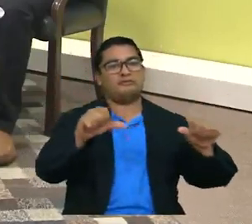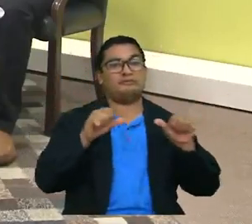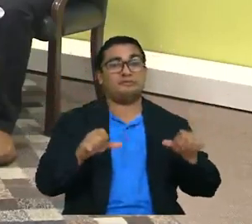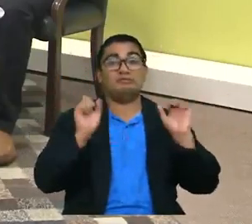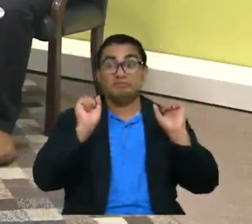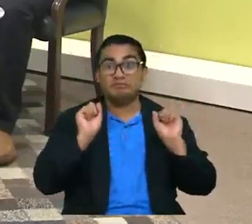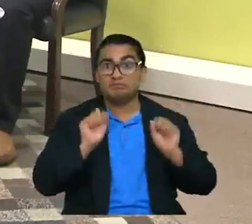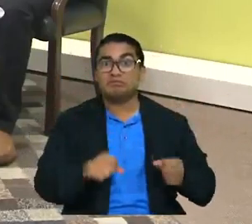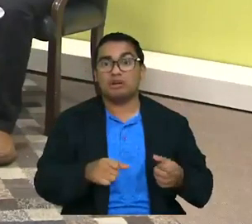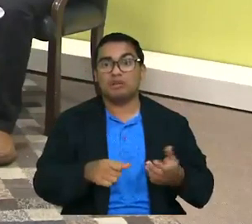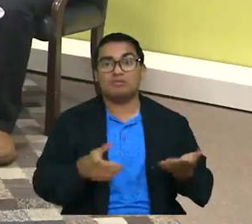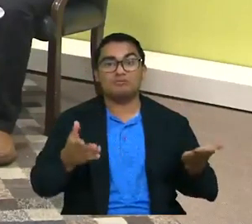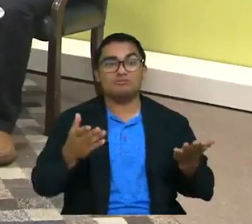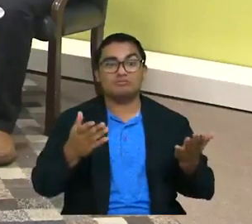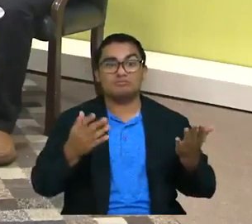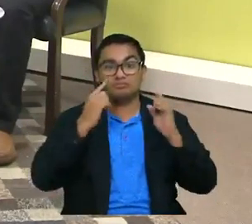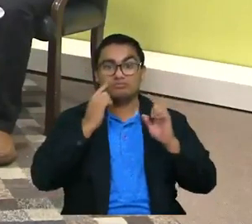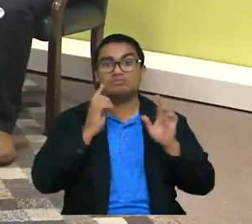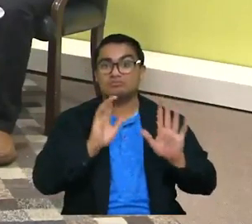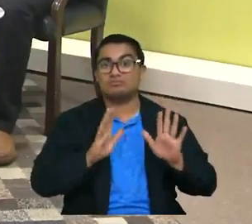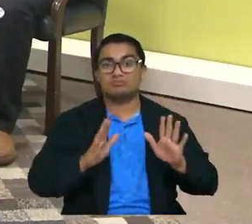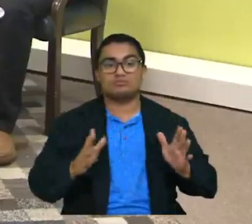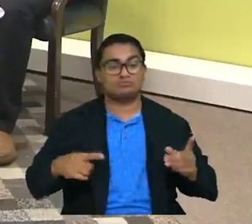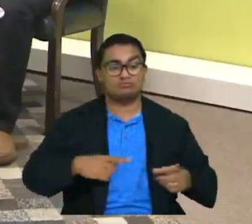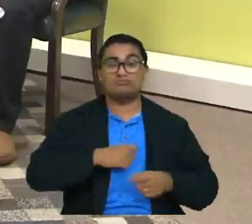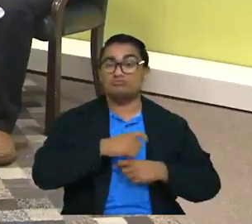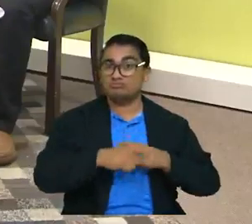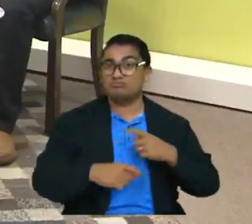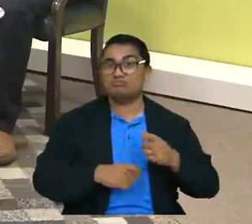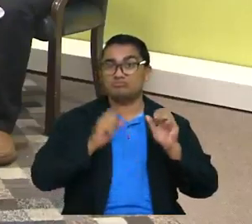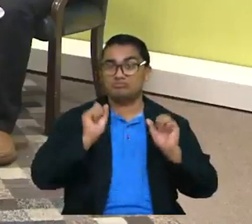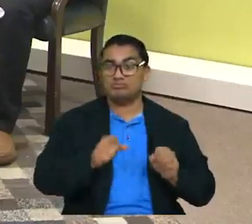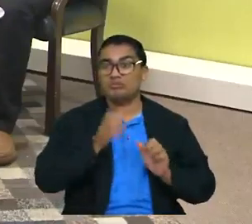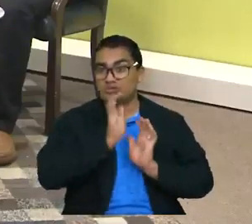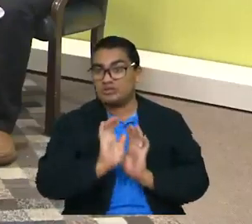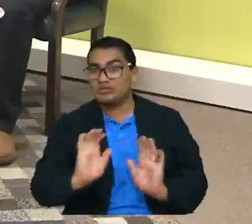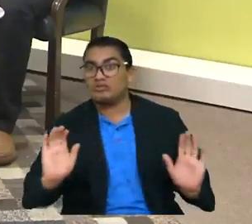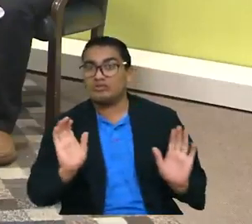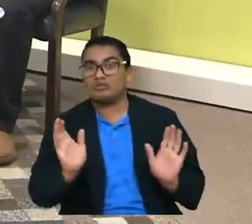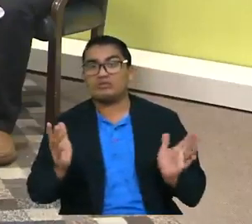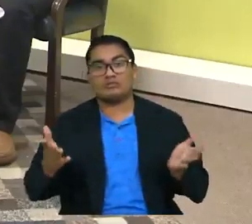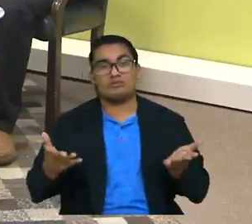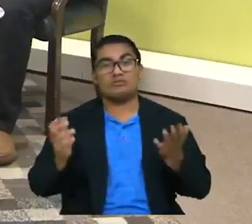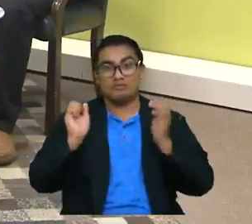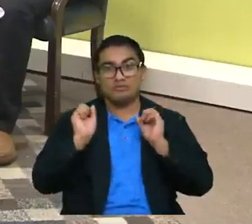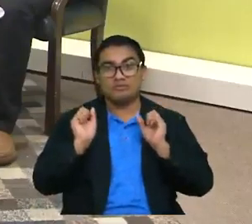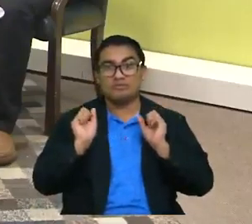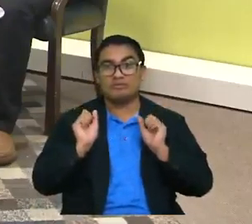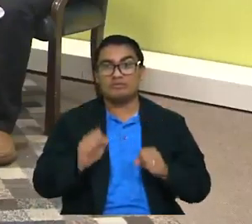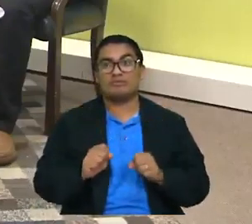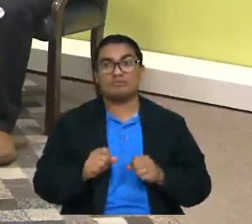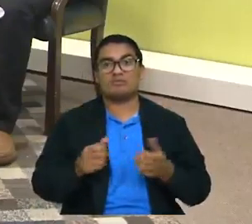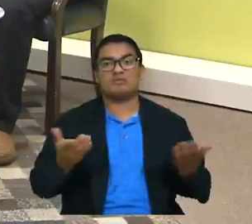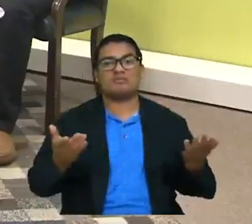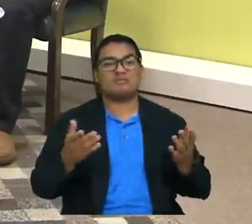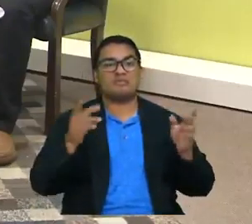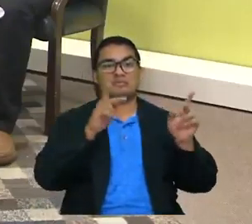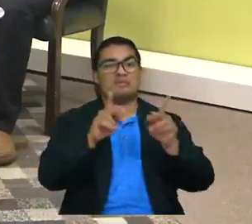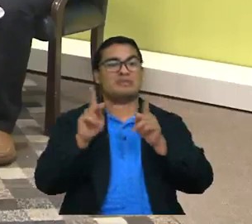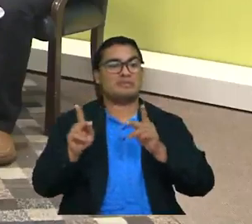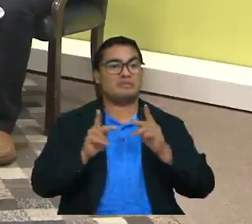también permite, es un factor de riesgo, no de riesgo, sino un factor atenuante para que los niños y cualquier ser humano de la